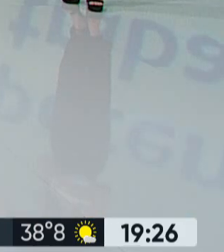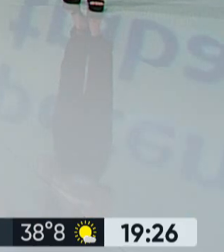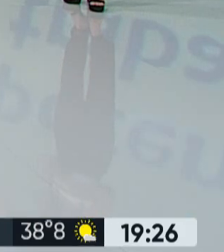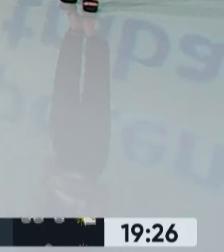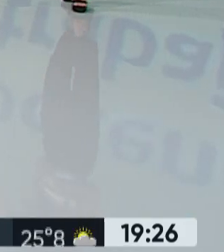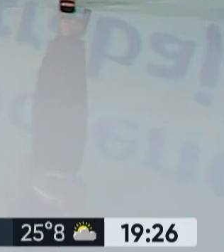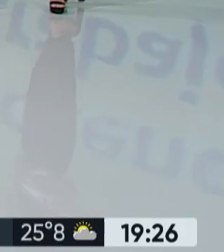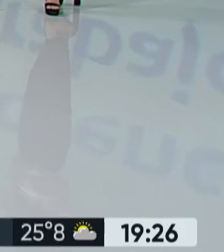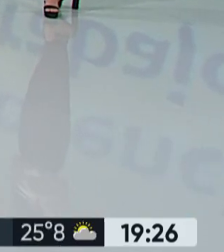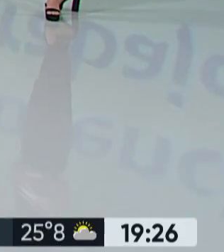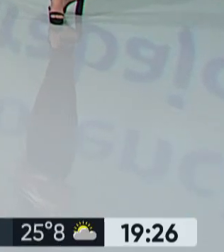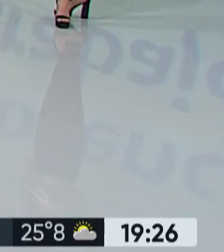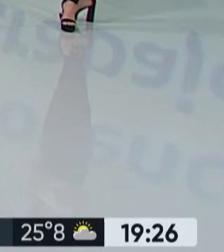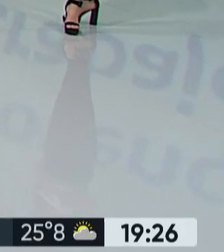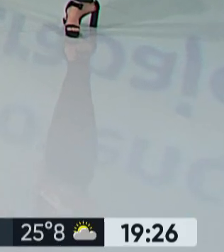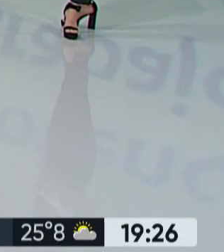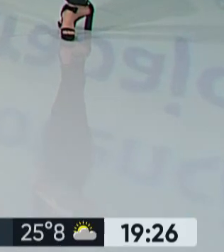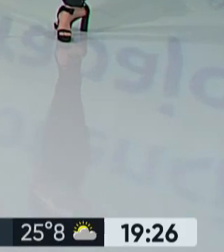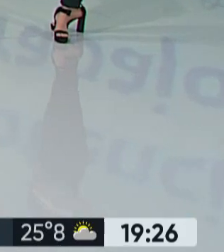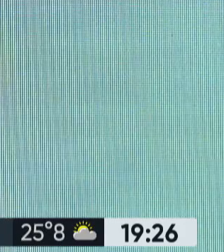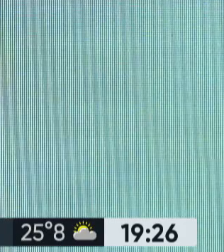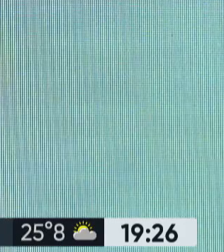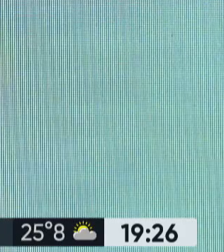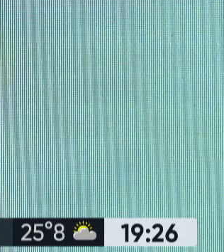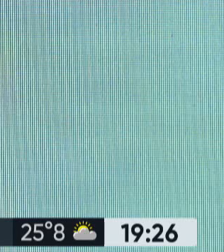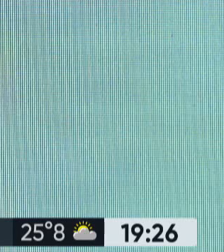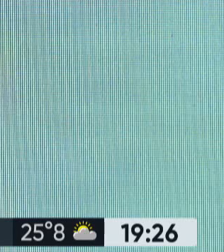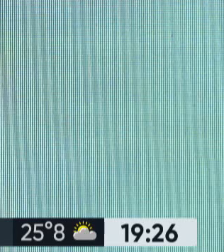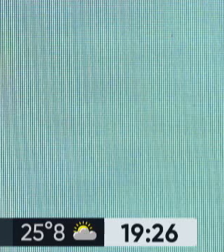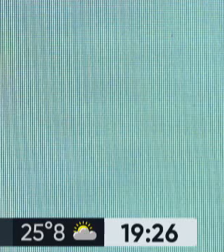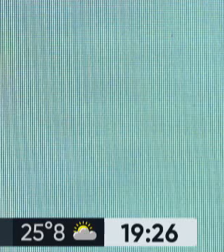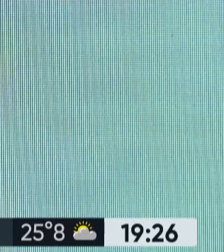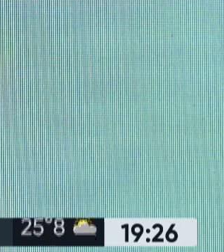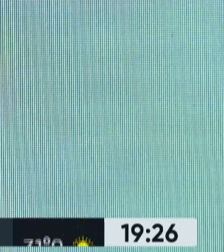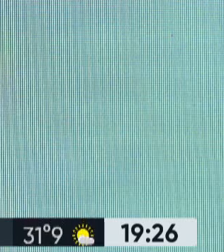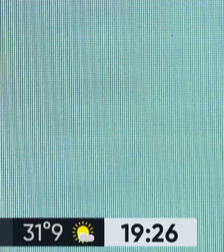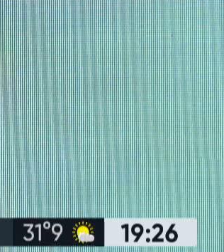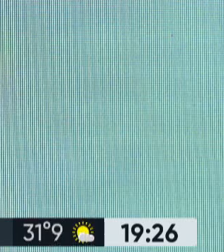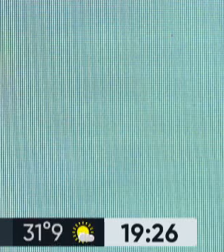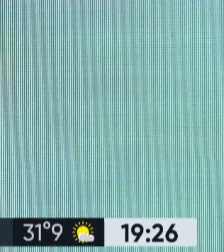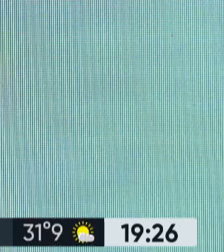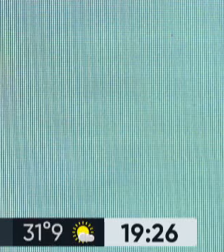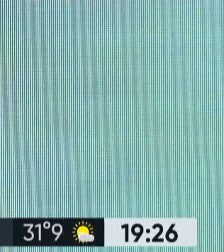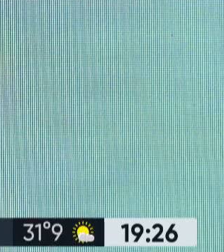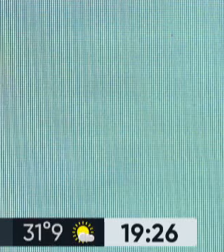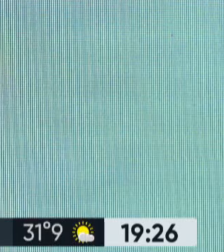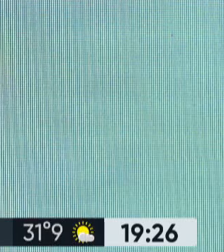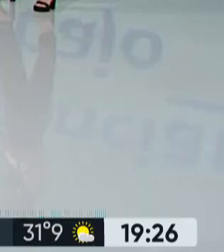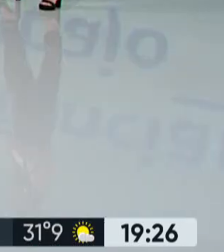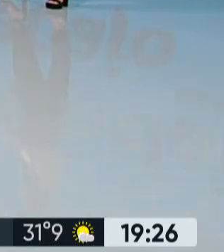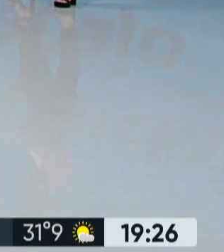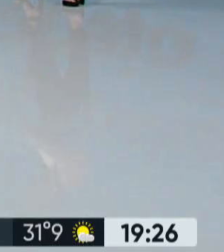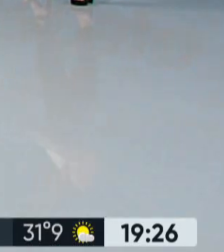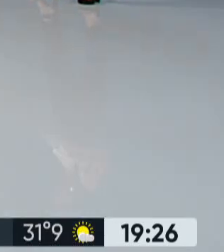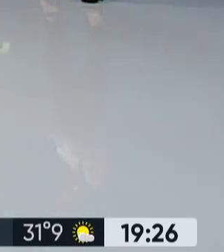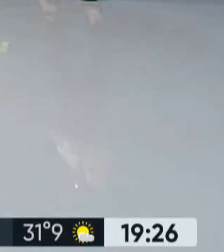Bueno, muy bien, ahí estamos compartiendo parte de la conferencia entonces de la ministra de Desarrollo Social. Pero vamos a desglosar los números,